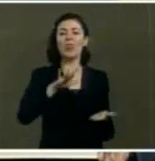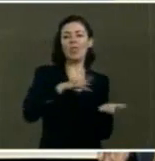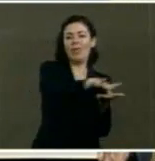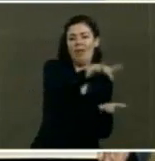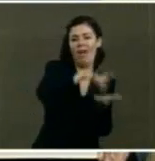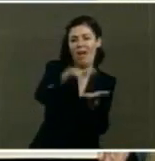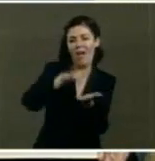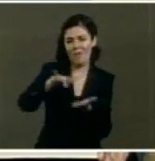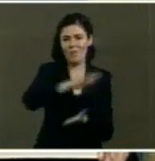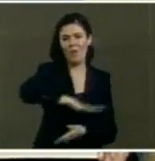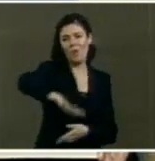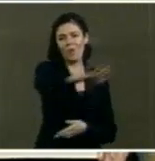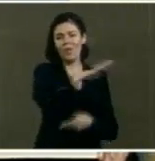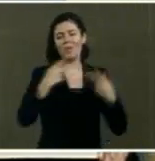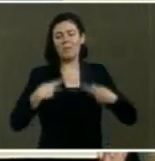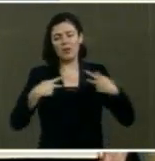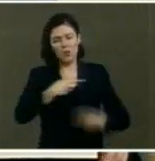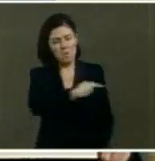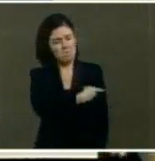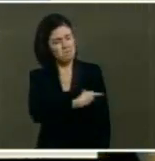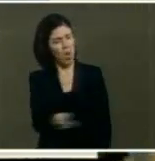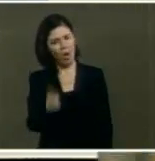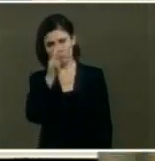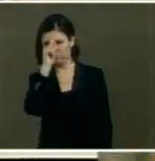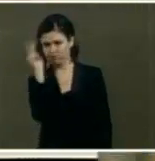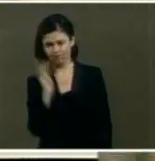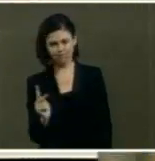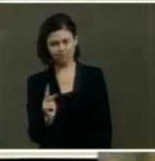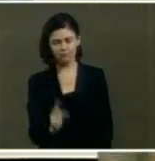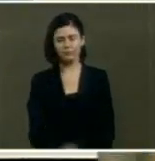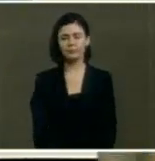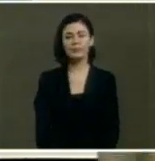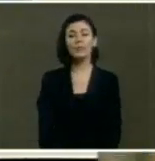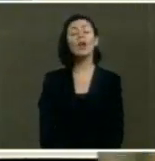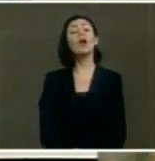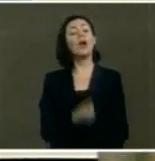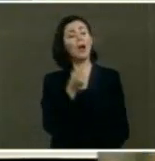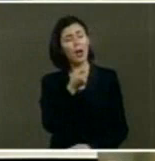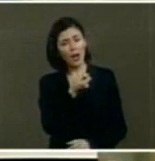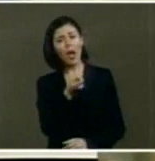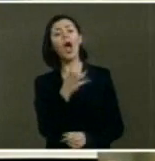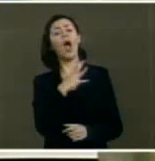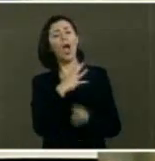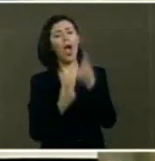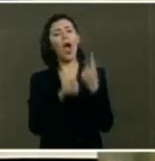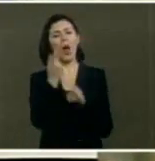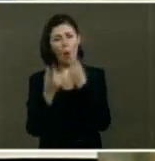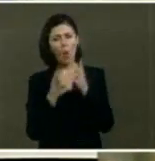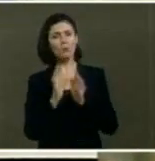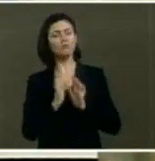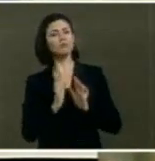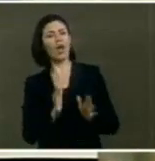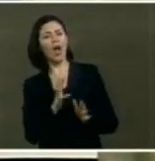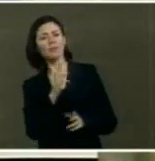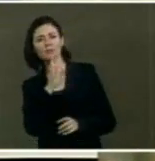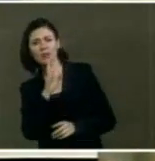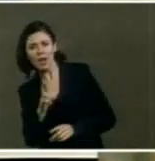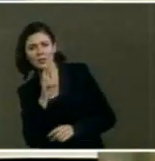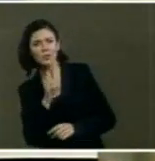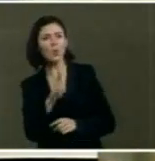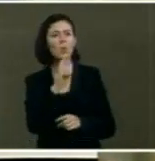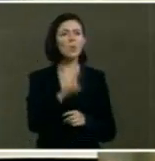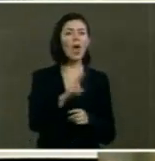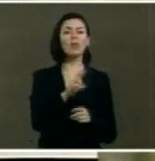condiciones de vida de los que menos tienen. Algunos de los frutos que sí logramos de ese esfuerzo los podemos ver